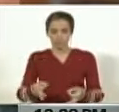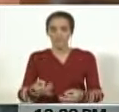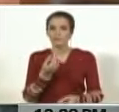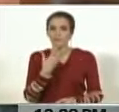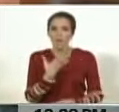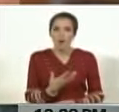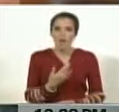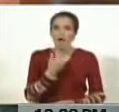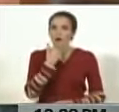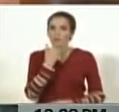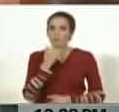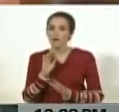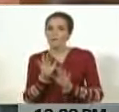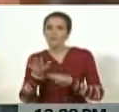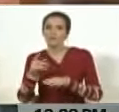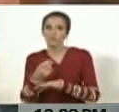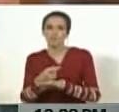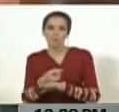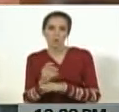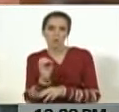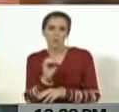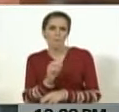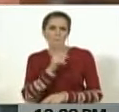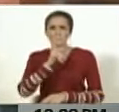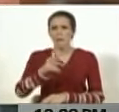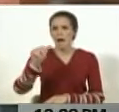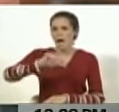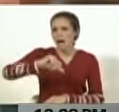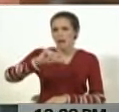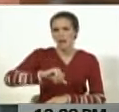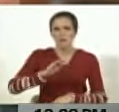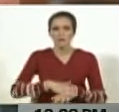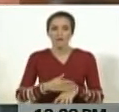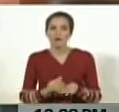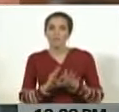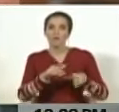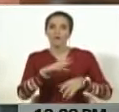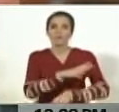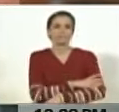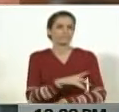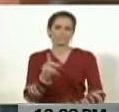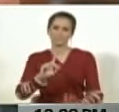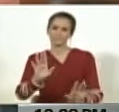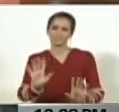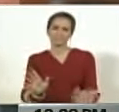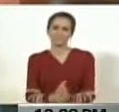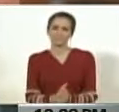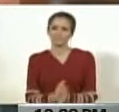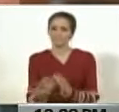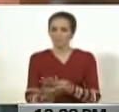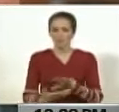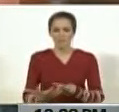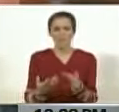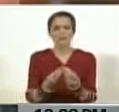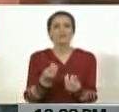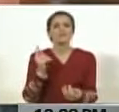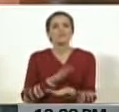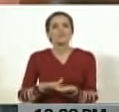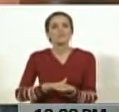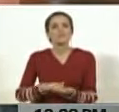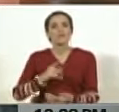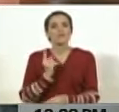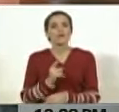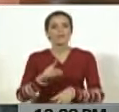buena porque favorece al gobierno o que es mala porque favorece a la oposición. No, no, es una decisión controversial. Y hay que